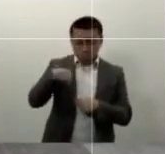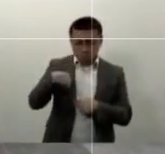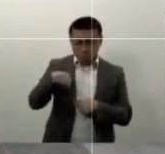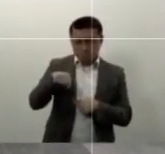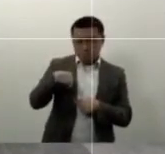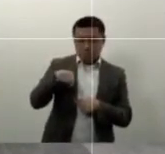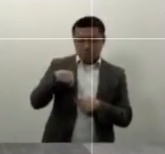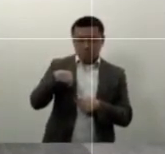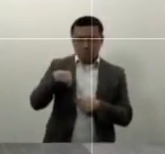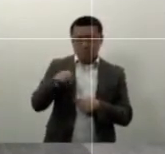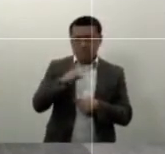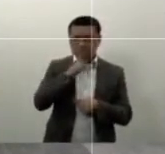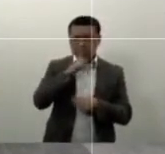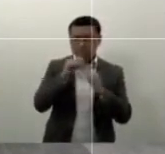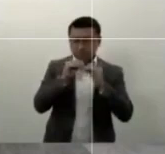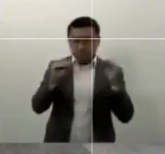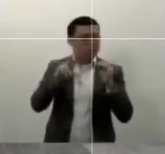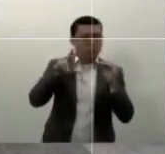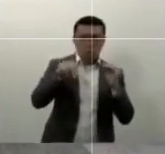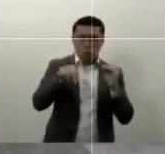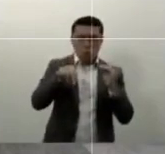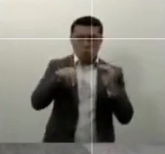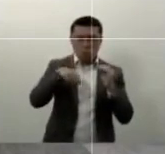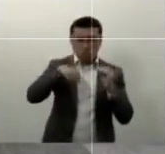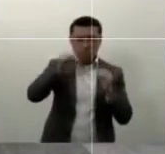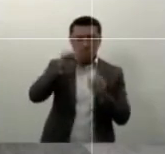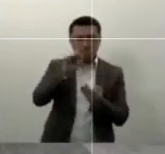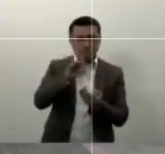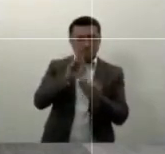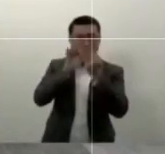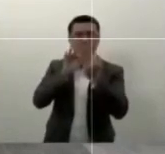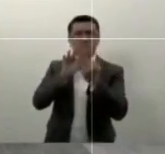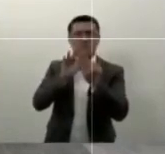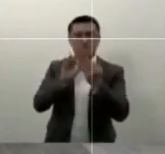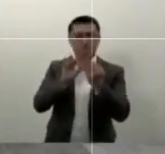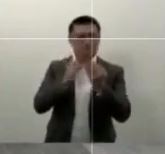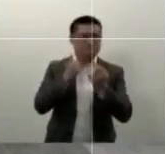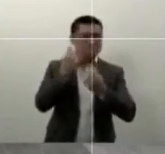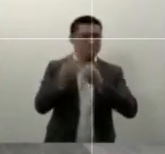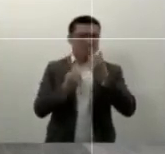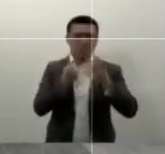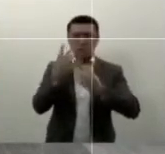sinrazón simplemente no es una opción. En estos tiempos aciagos,